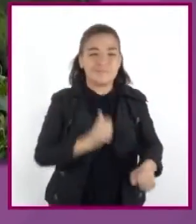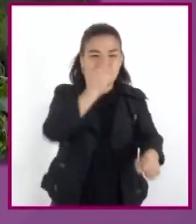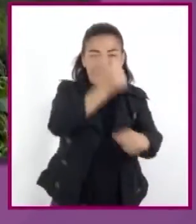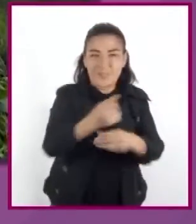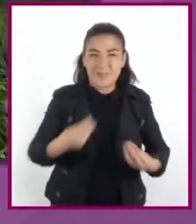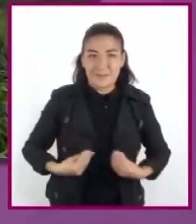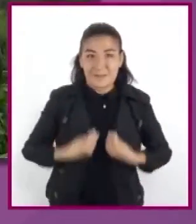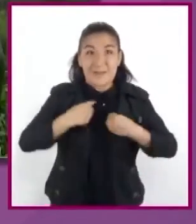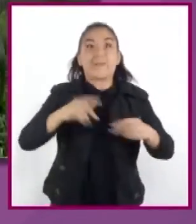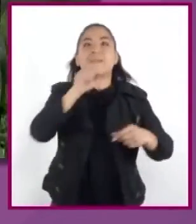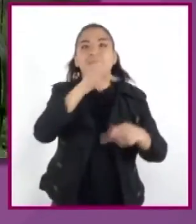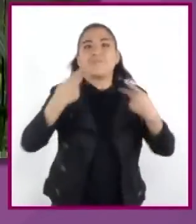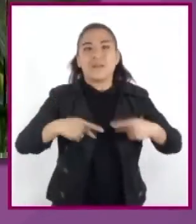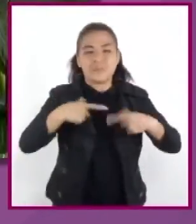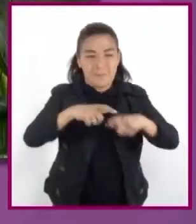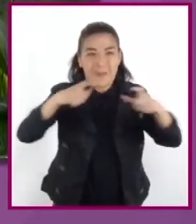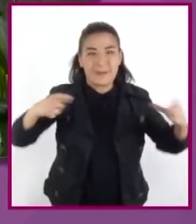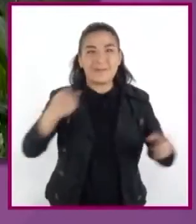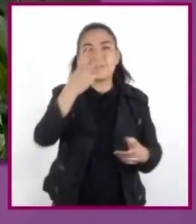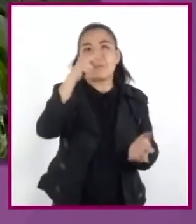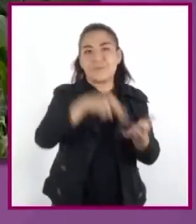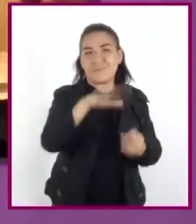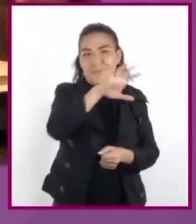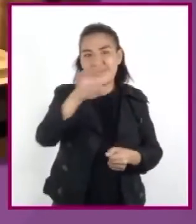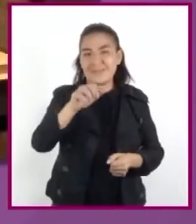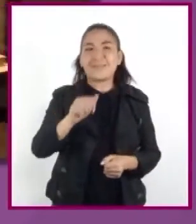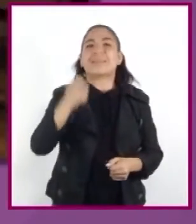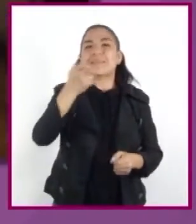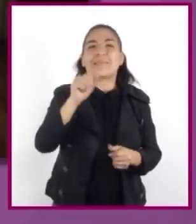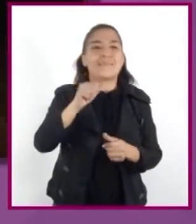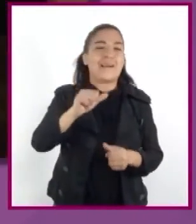en el año 2500 antes de Cristo.